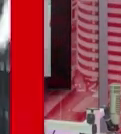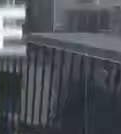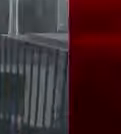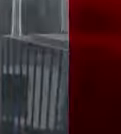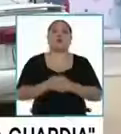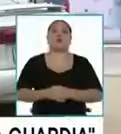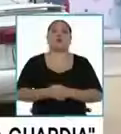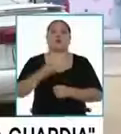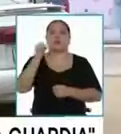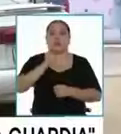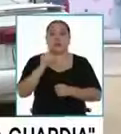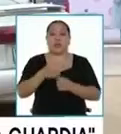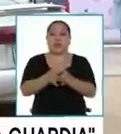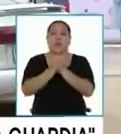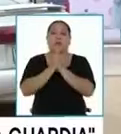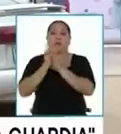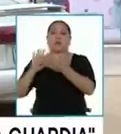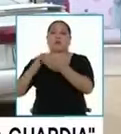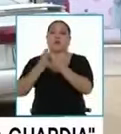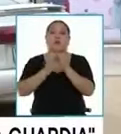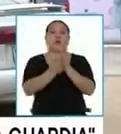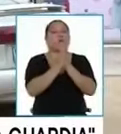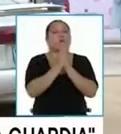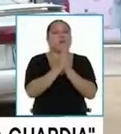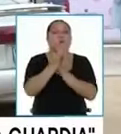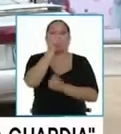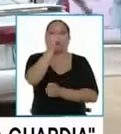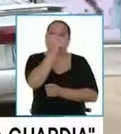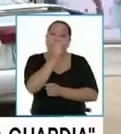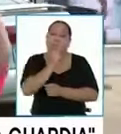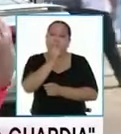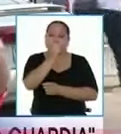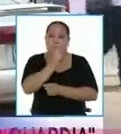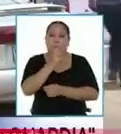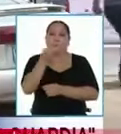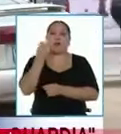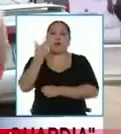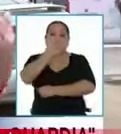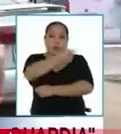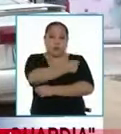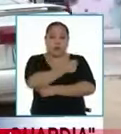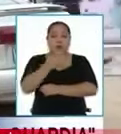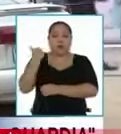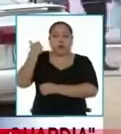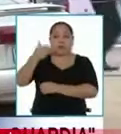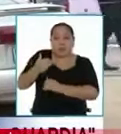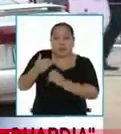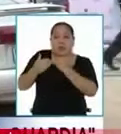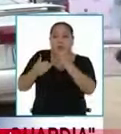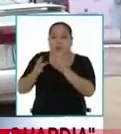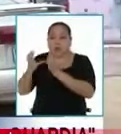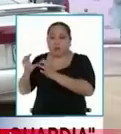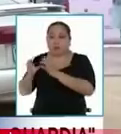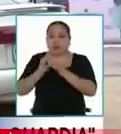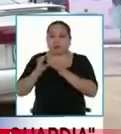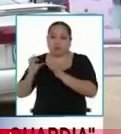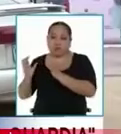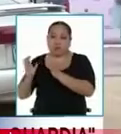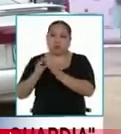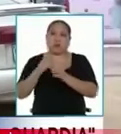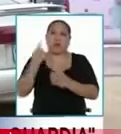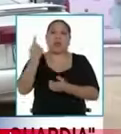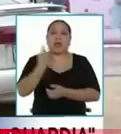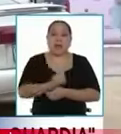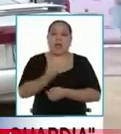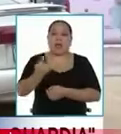vacunas. Sí, le pedimos a la población un poco de paciencia porque las vacunas van llegando en lotes